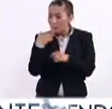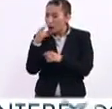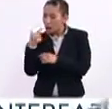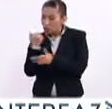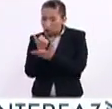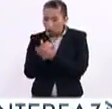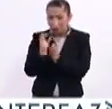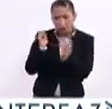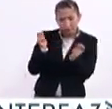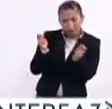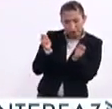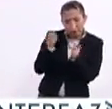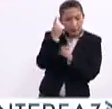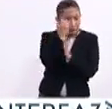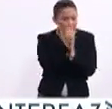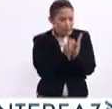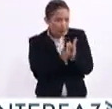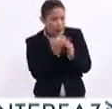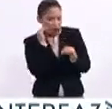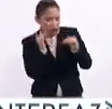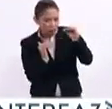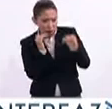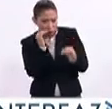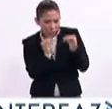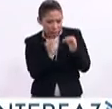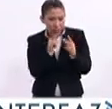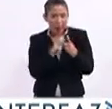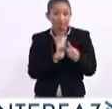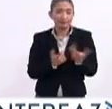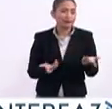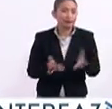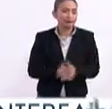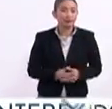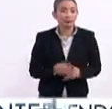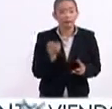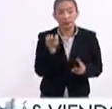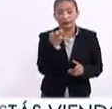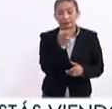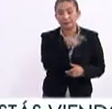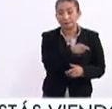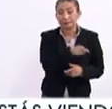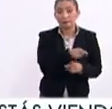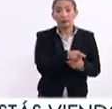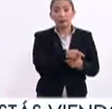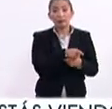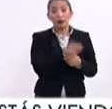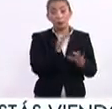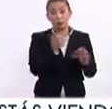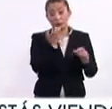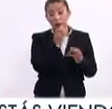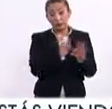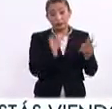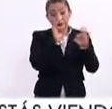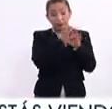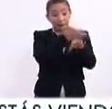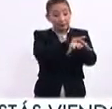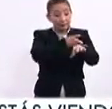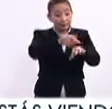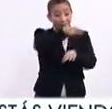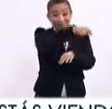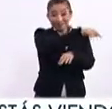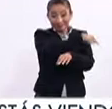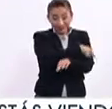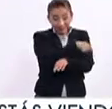ciudades, para disminuir las desigualdades, etc. En ese sentido, es fundamental que las familias